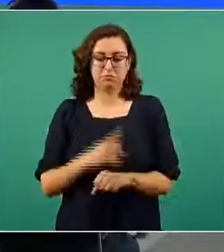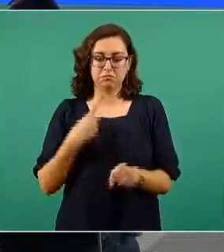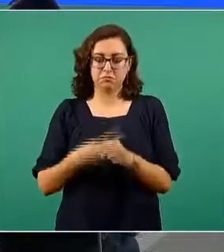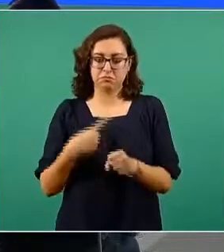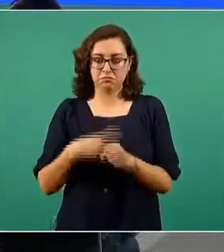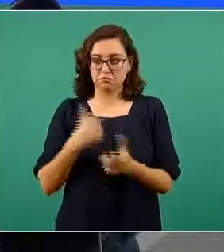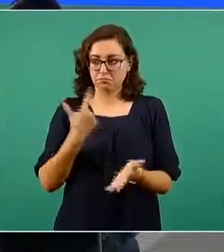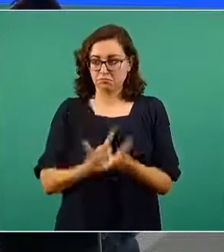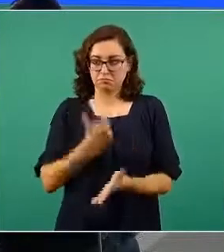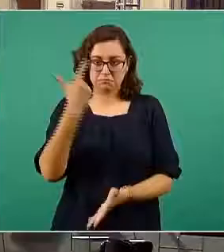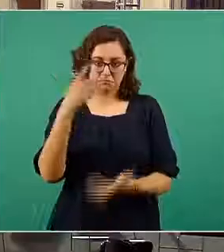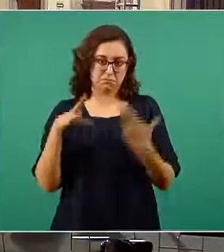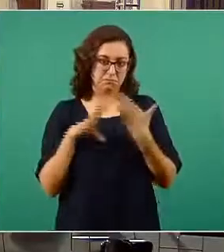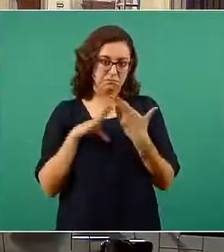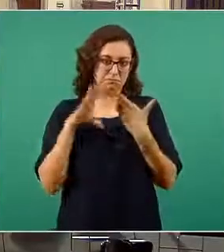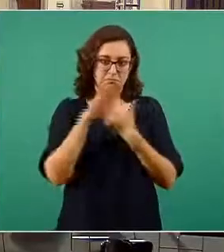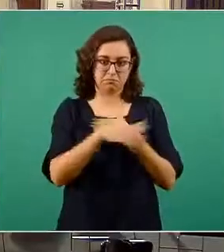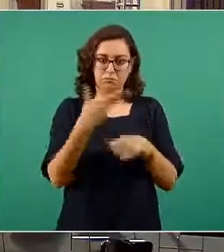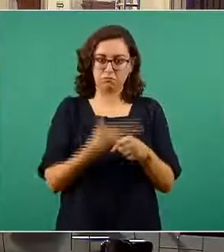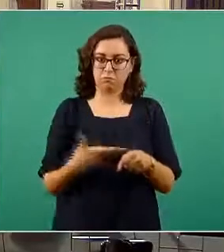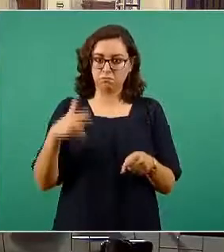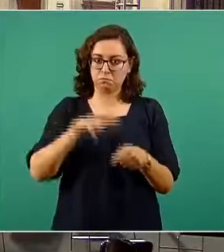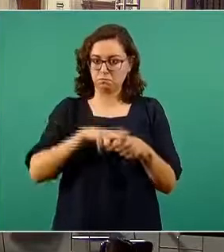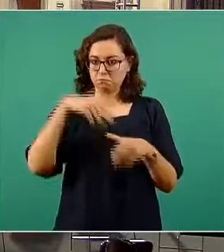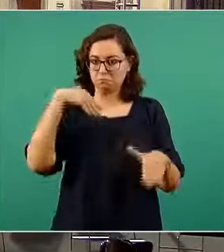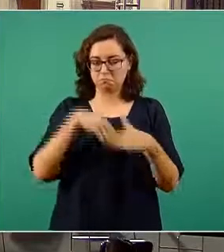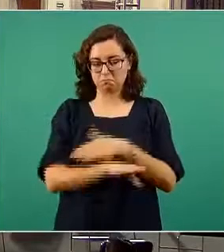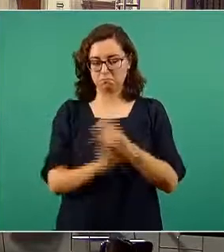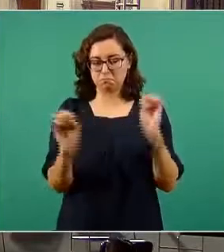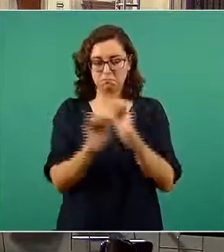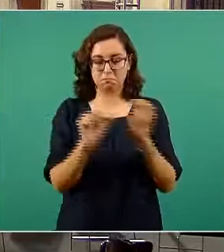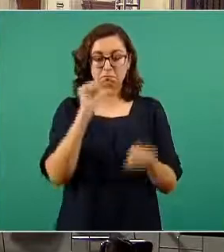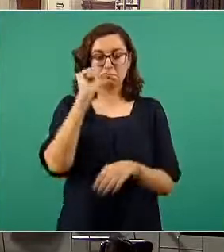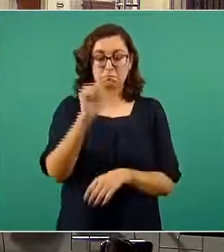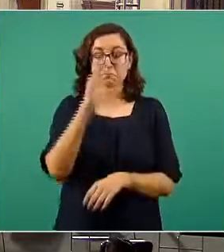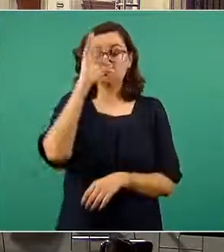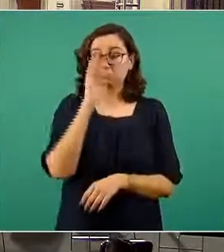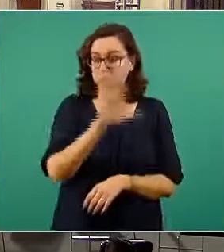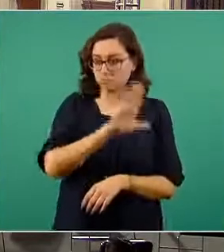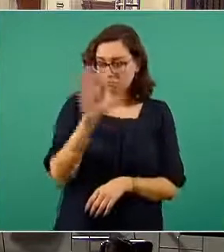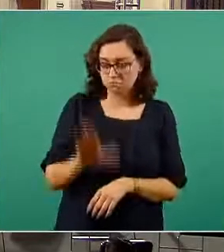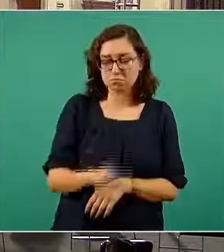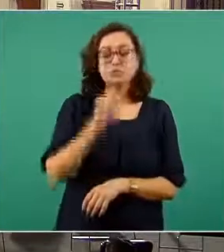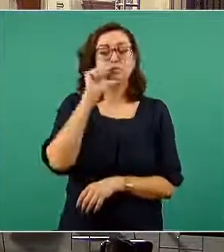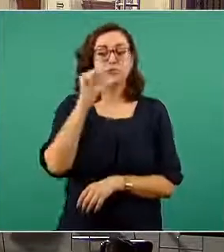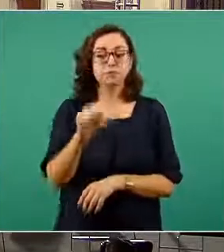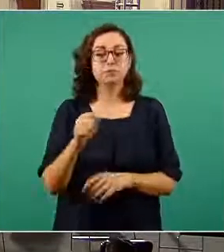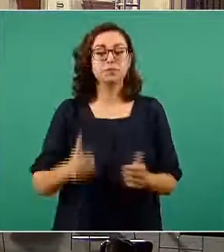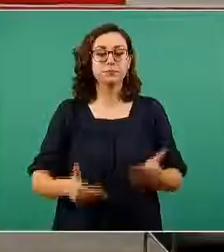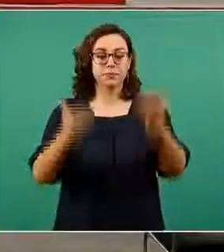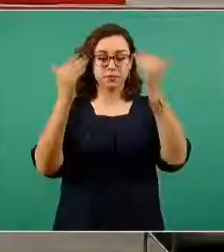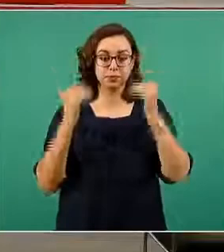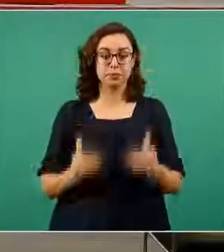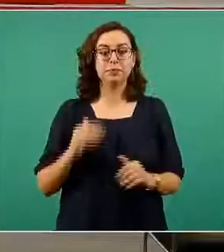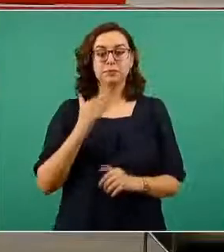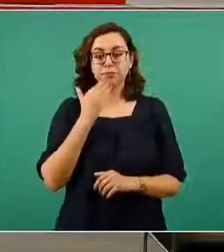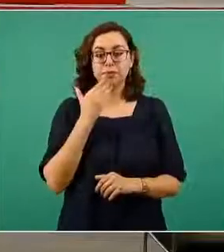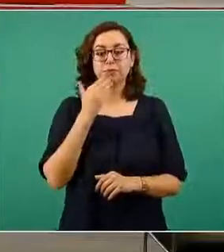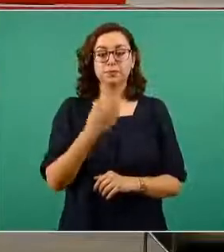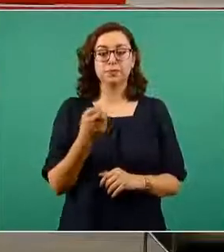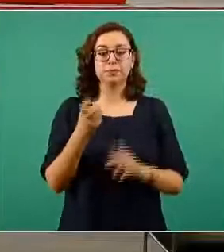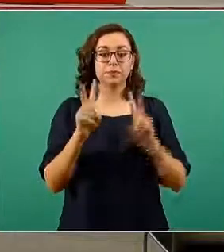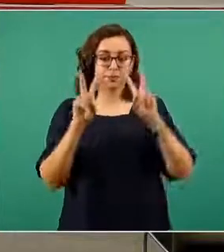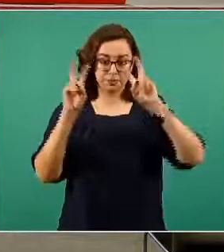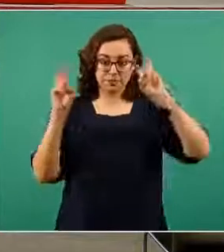enfermen gravemente, que no se hospitalicen y que por lo tanto tampoco fallezcan. Entonces, bien, vamos a cerrar por lo pronto esta